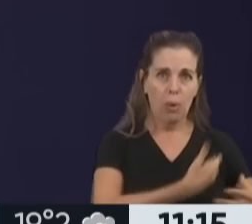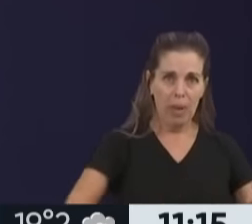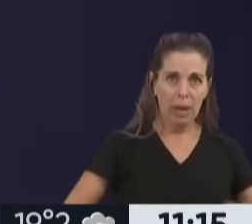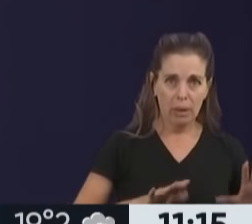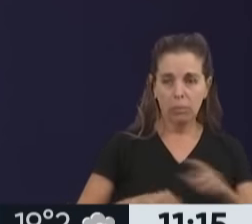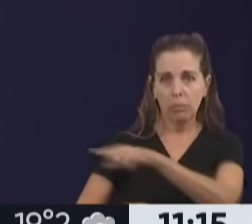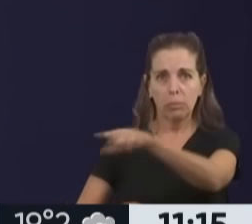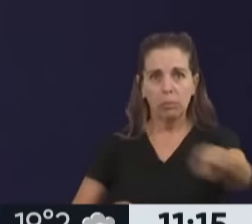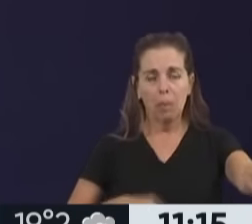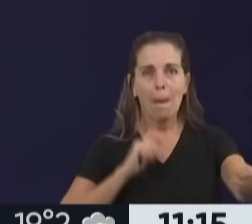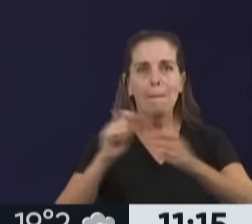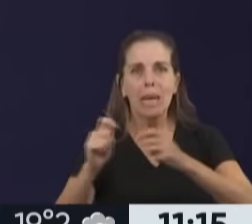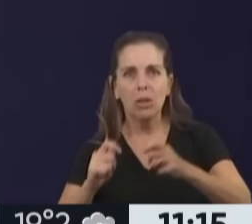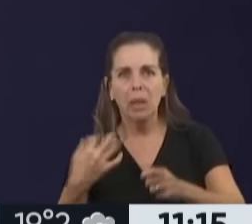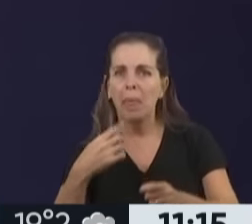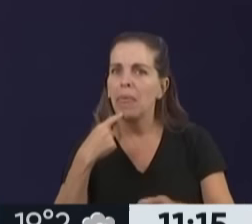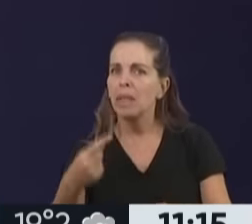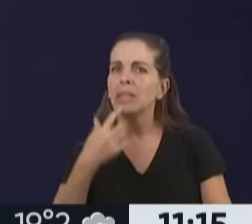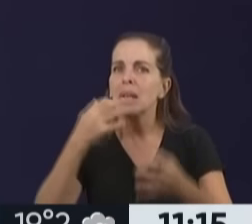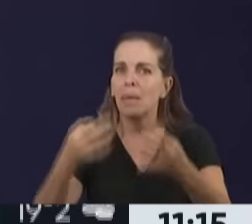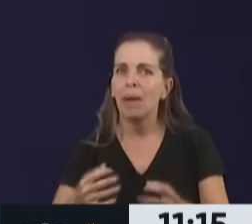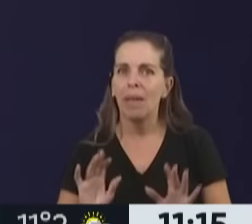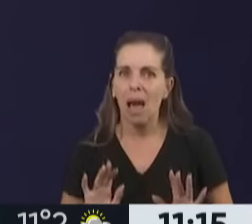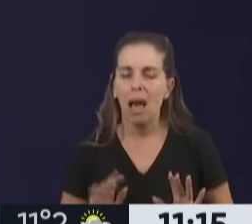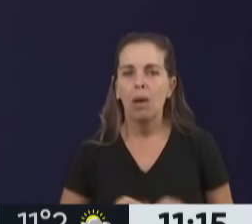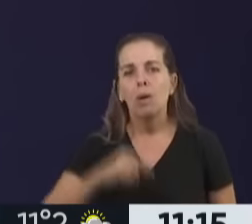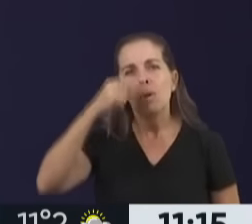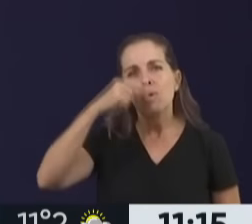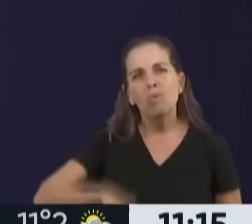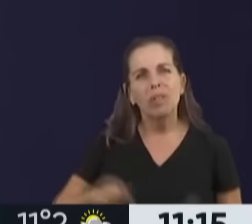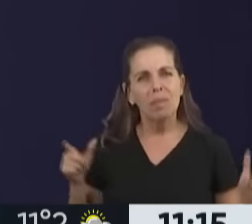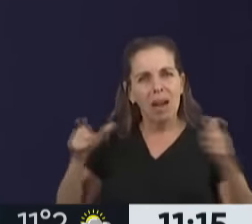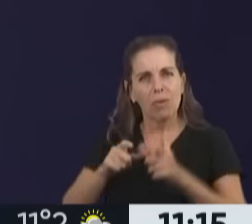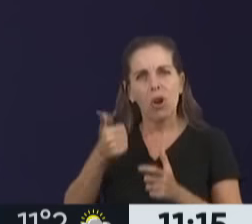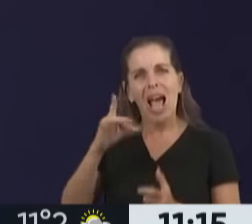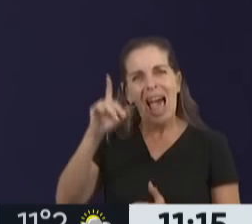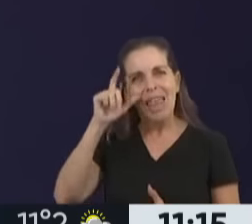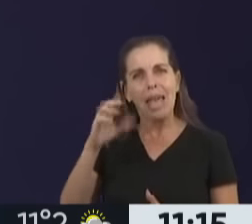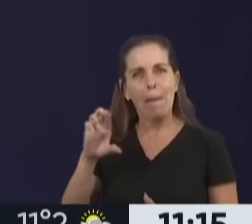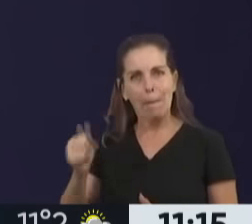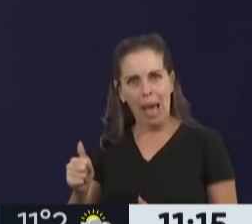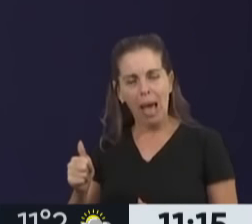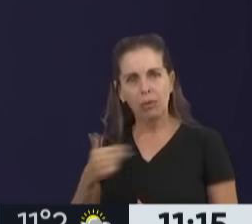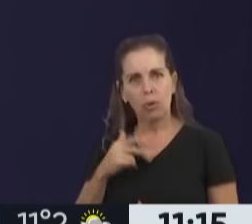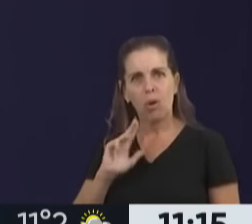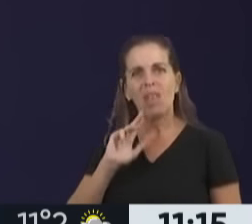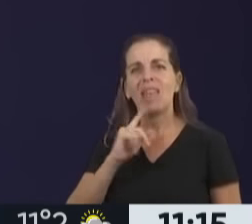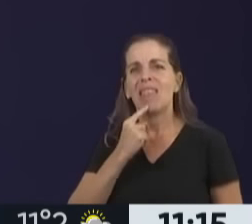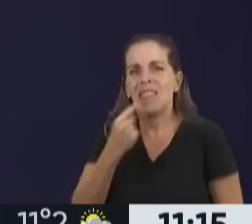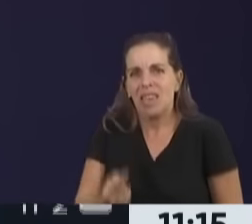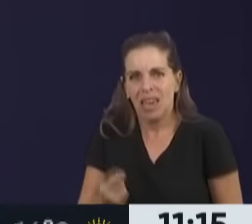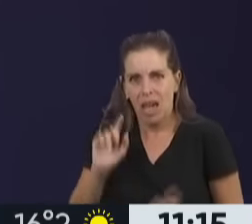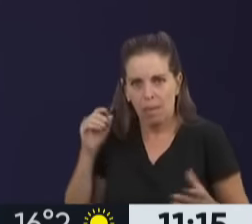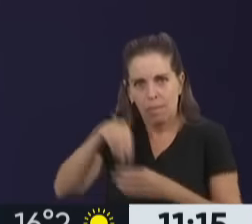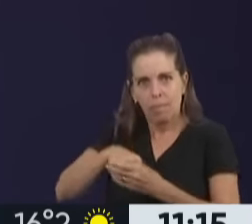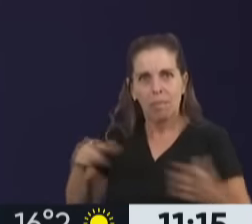verdad y es un poco lo que planteé yo en la cena en la última cena de adepa eh donde